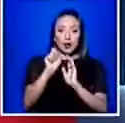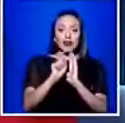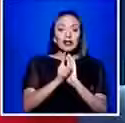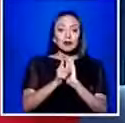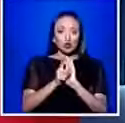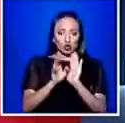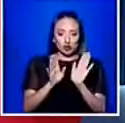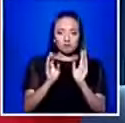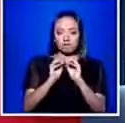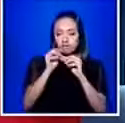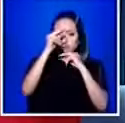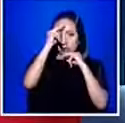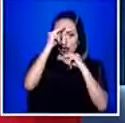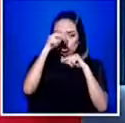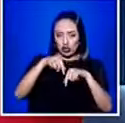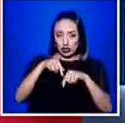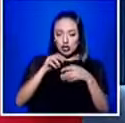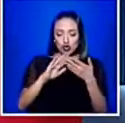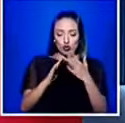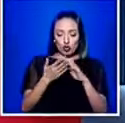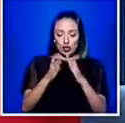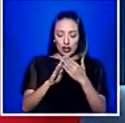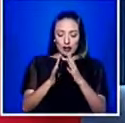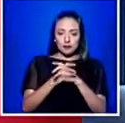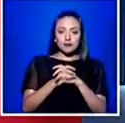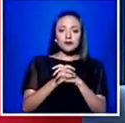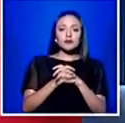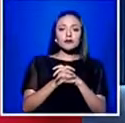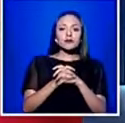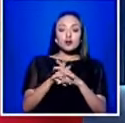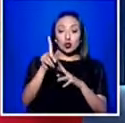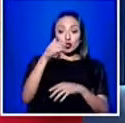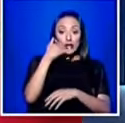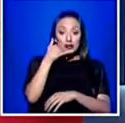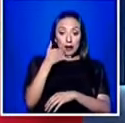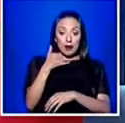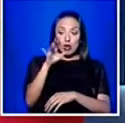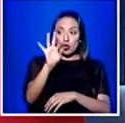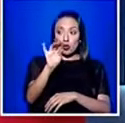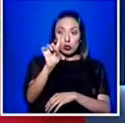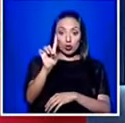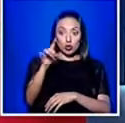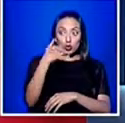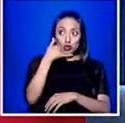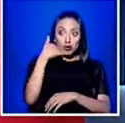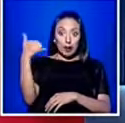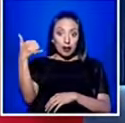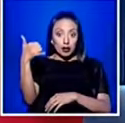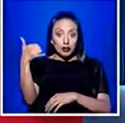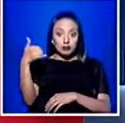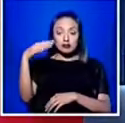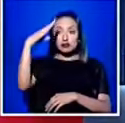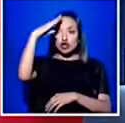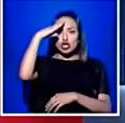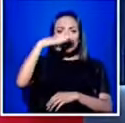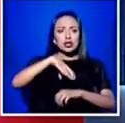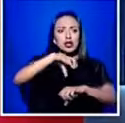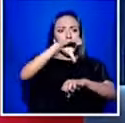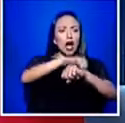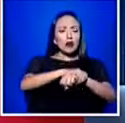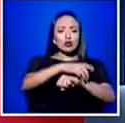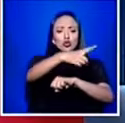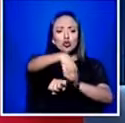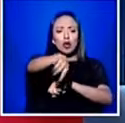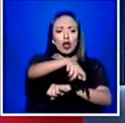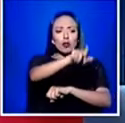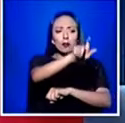8:20 p.m. Seguimos con más noticias en Televistazo en la comunidad. Tras una llamada al EQ911, la policía detuvo a una presunta